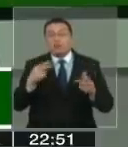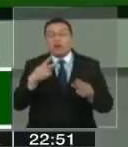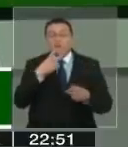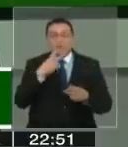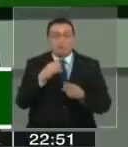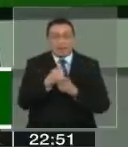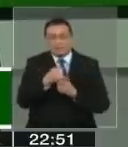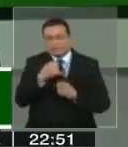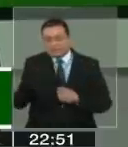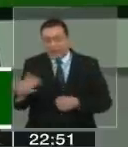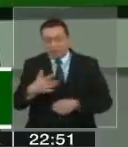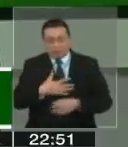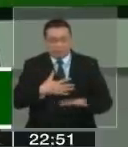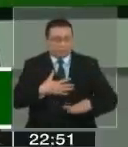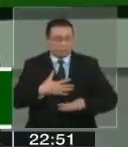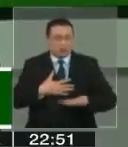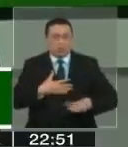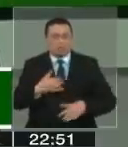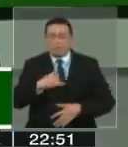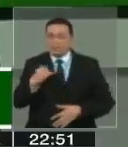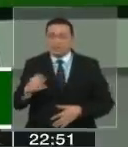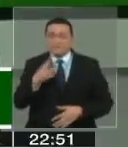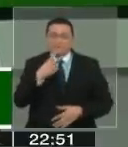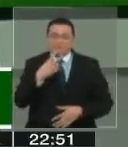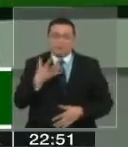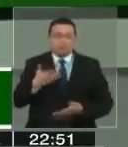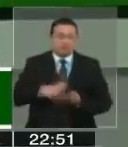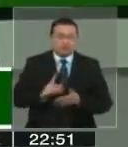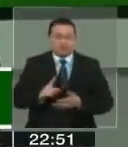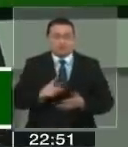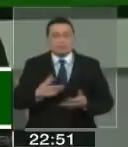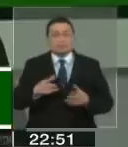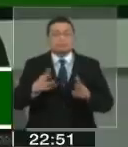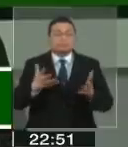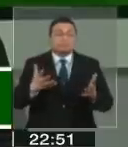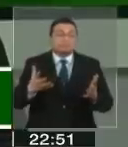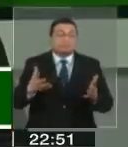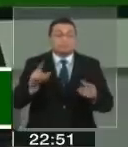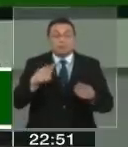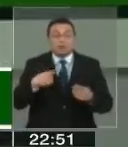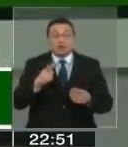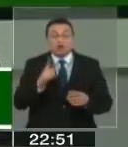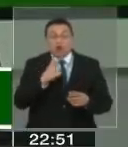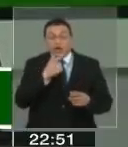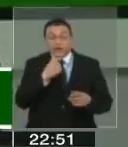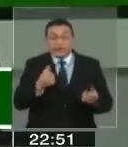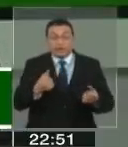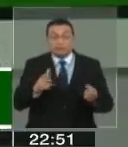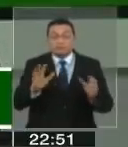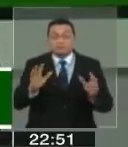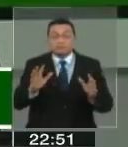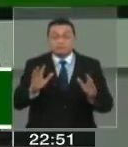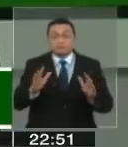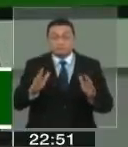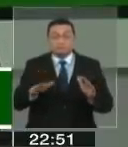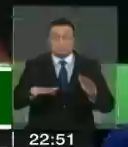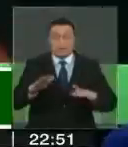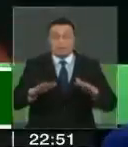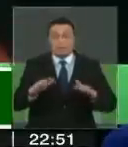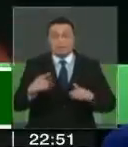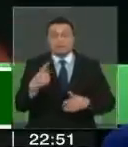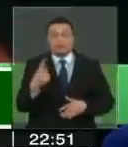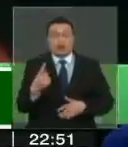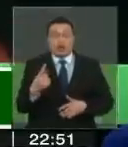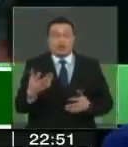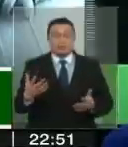siempre. Pero, no sé, yo creo que Sofía, a pesar de que uno no quiera, va a estar... Tal vez no va a ser una